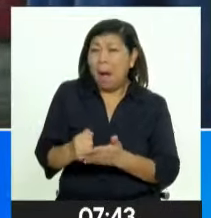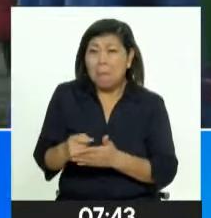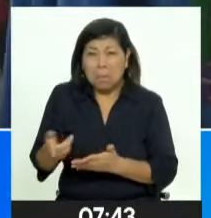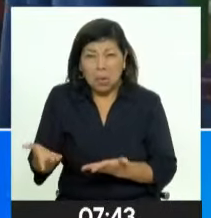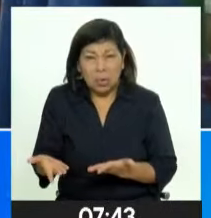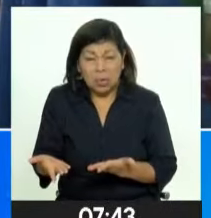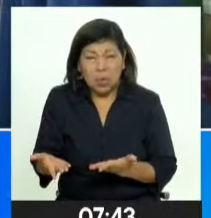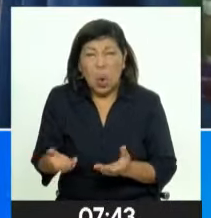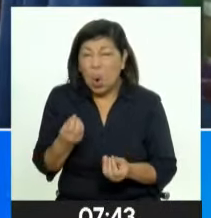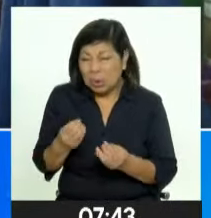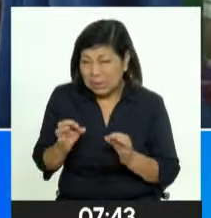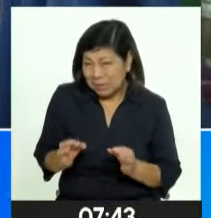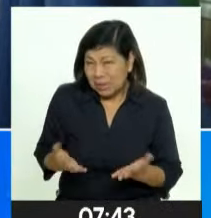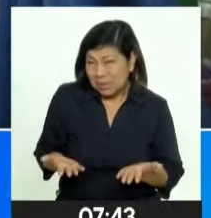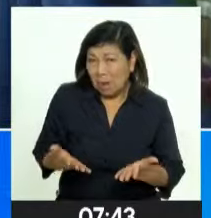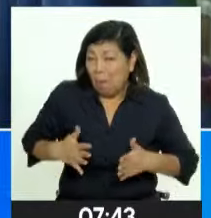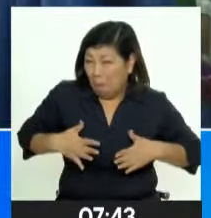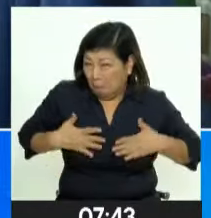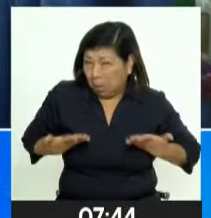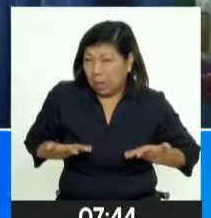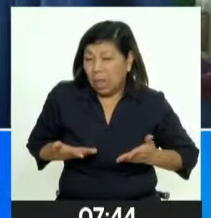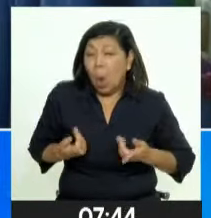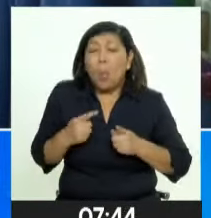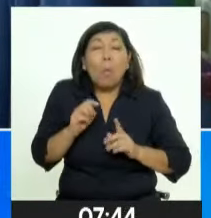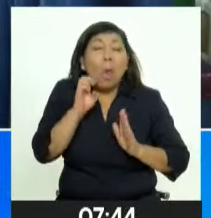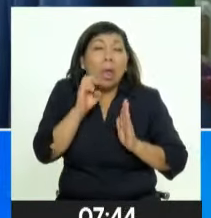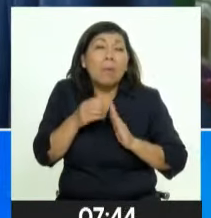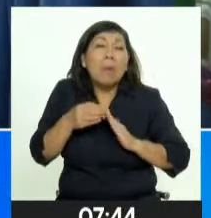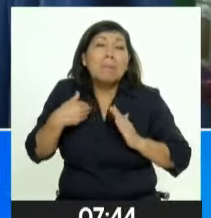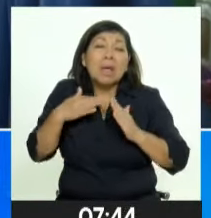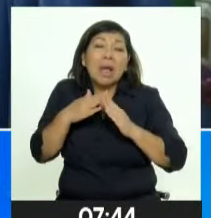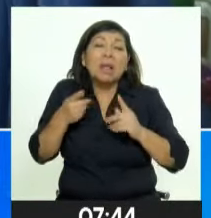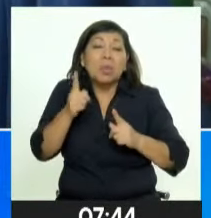es la forma correcta de poder tener a un paciente con dengue en casa?